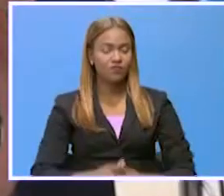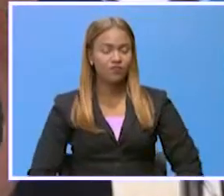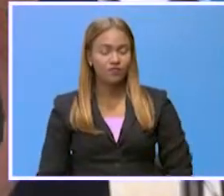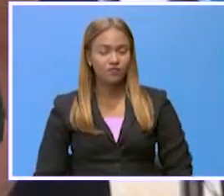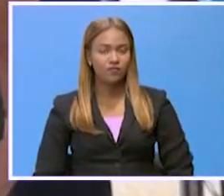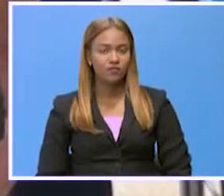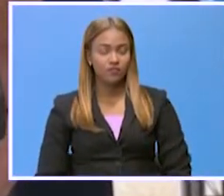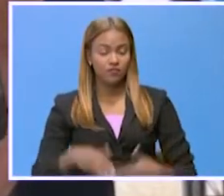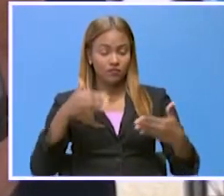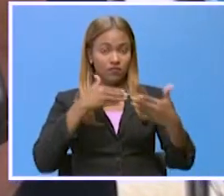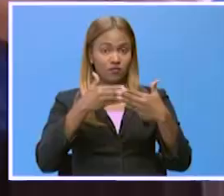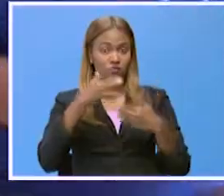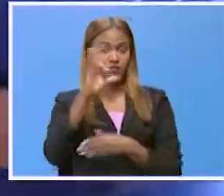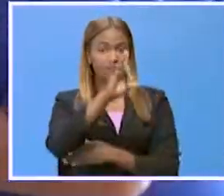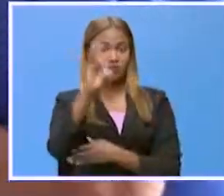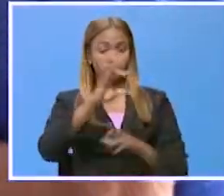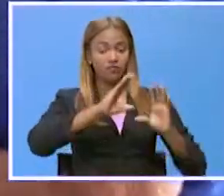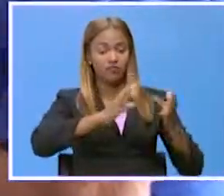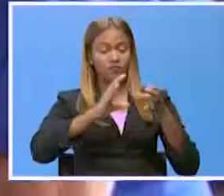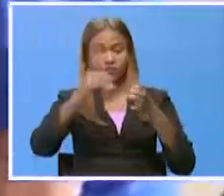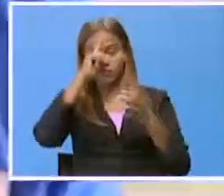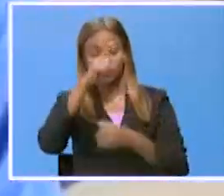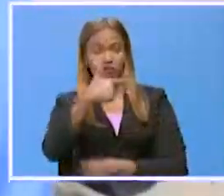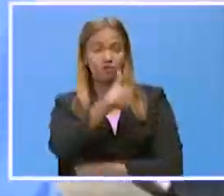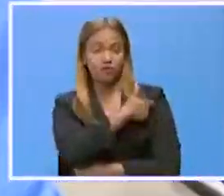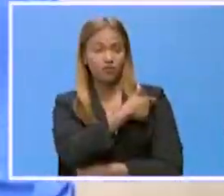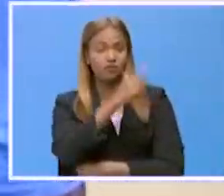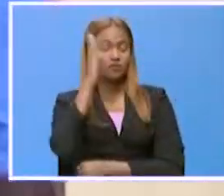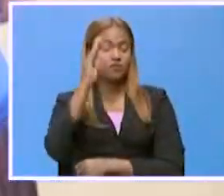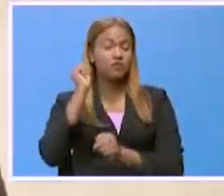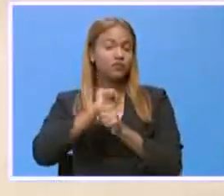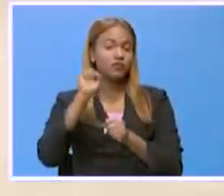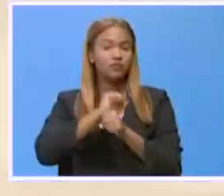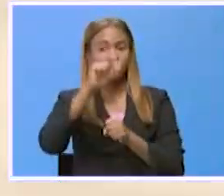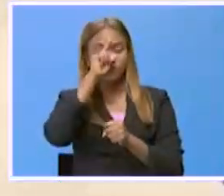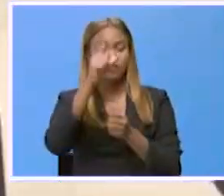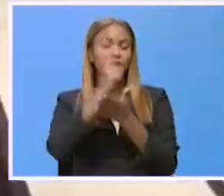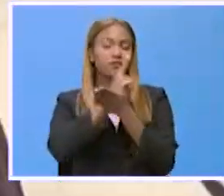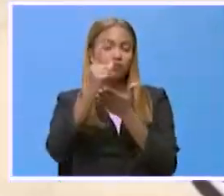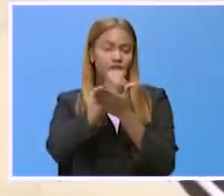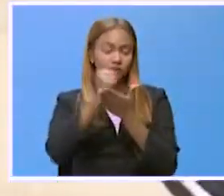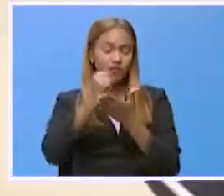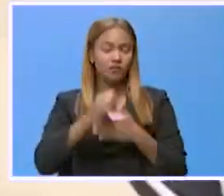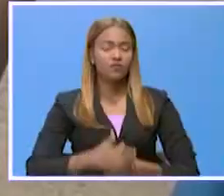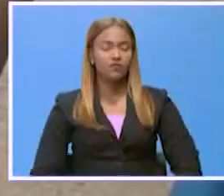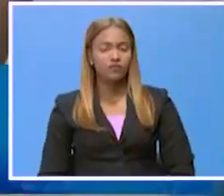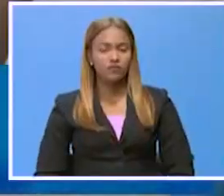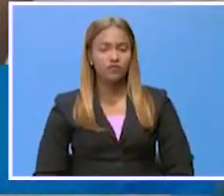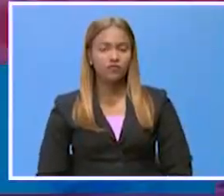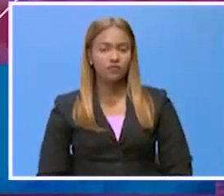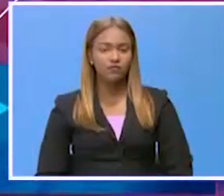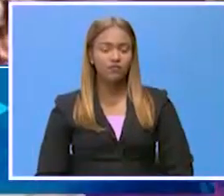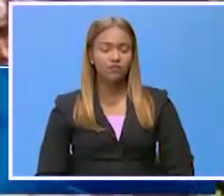cerca de 800 centros de vacunación elaborarán durante el asueto de la semana santa